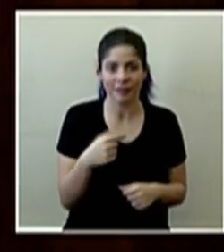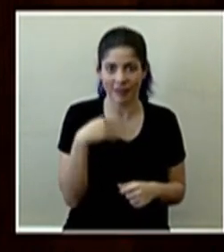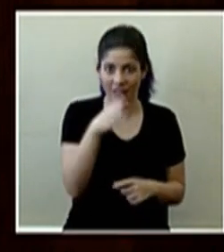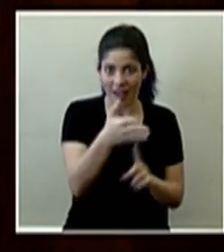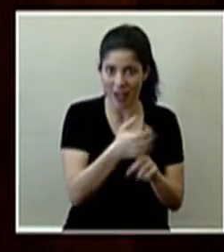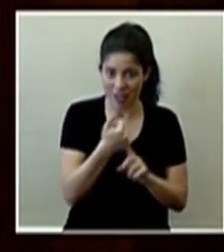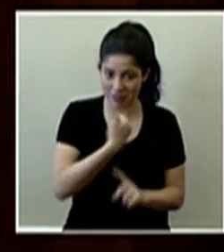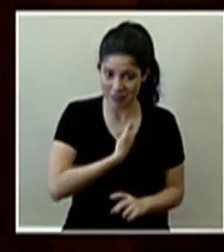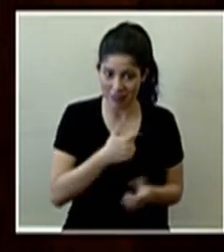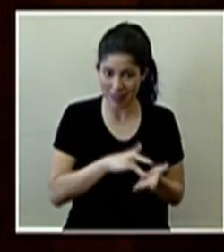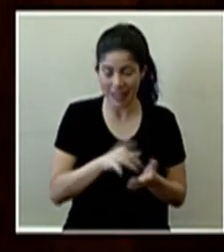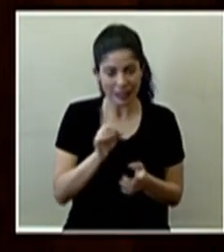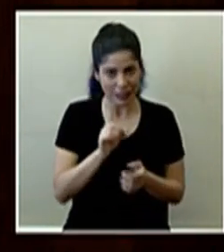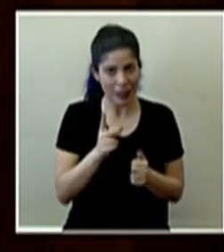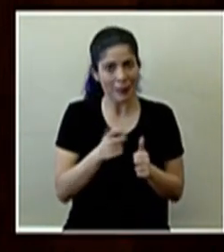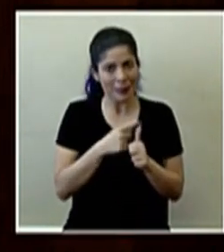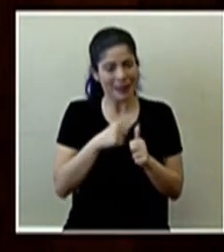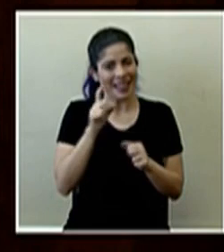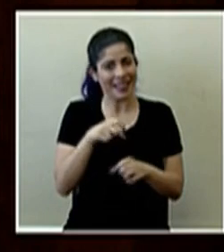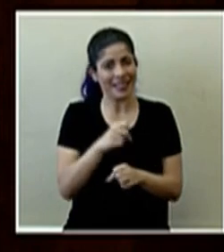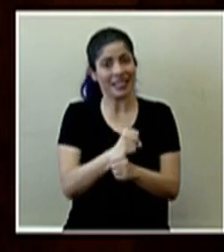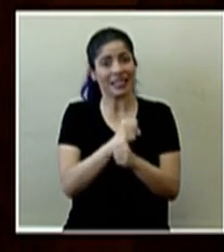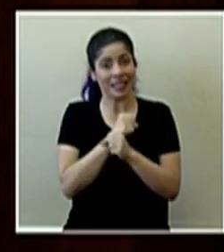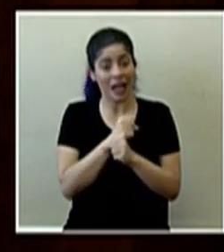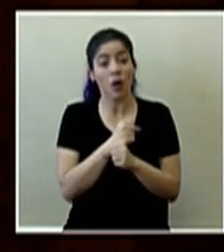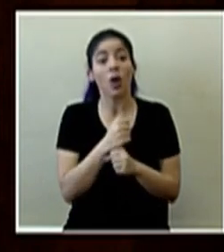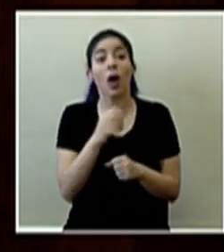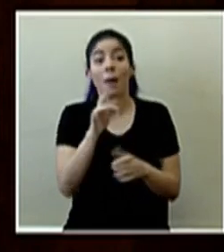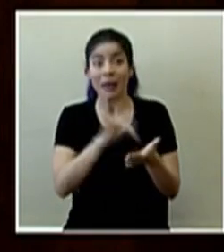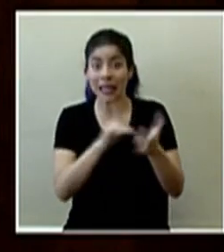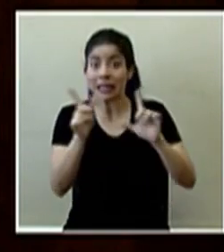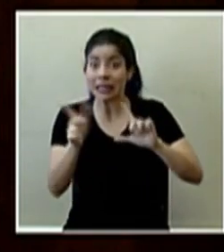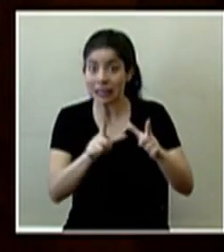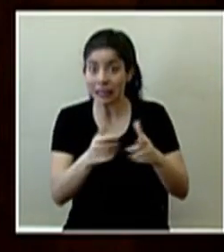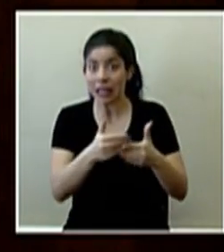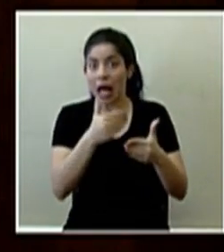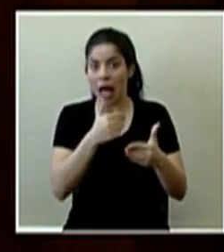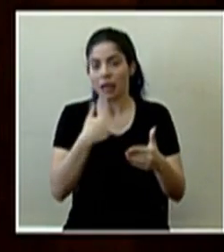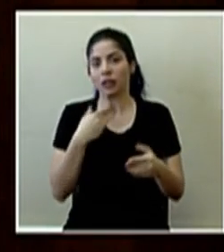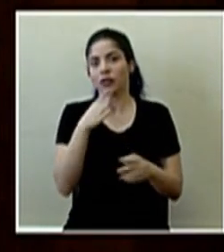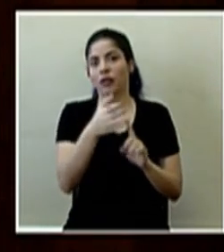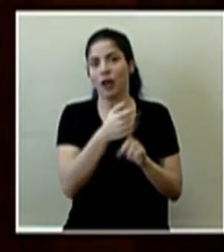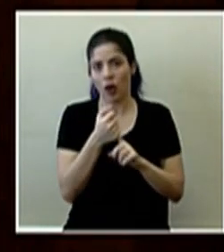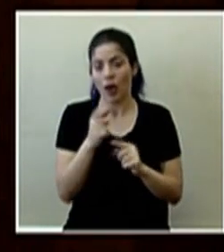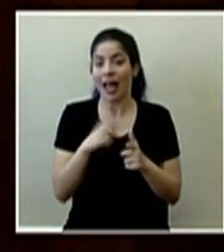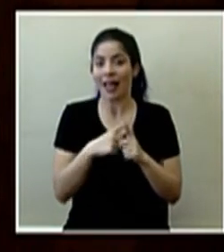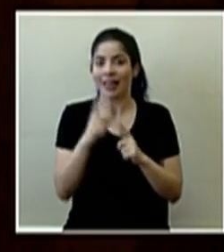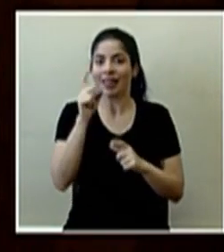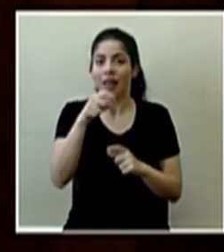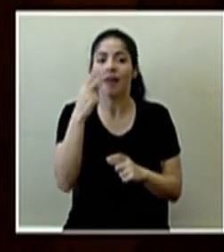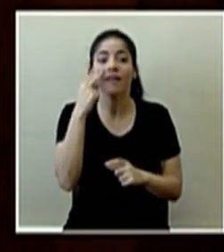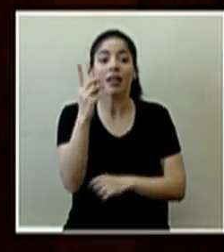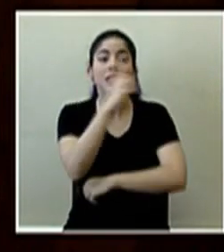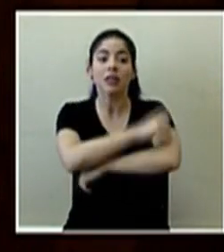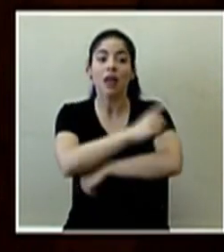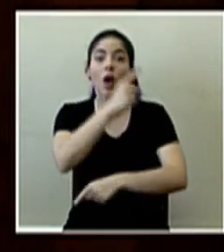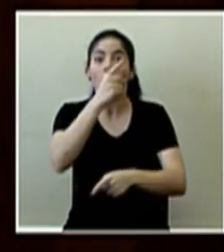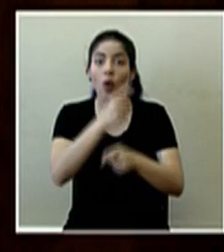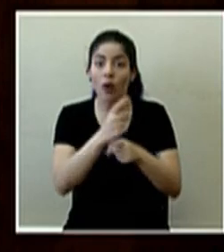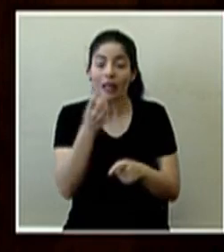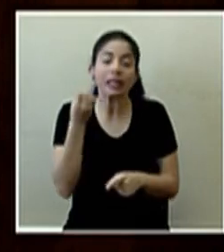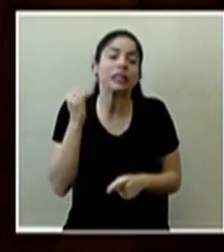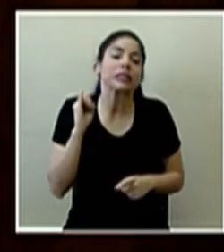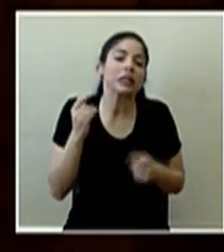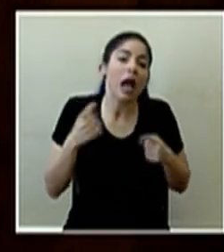ir a recoger el medicamento, y hay que asegurarse que ese medicamento va a estar listo cuando usted llegue. Entonces hay que ir en el día correcto si es que le